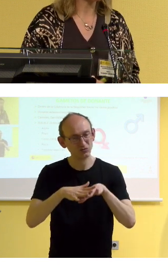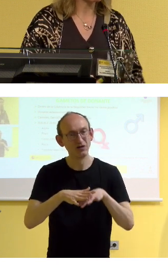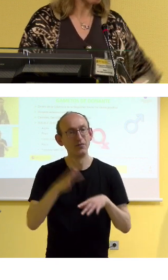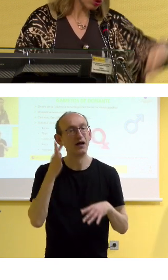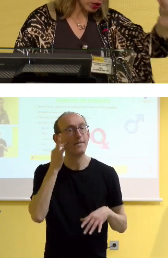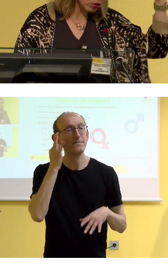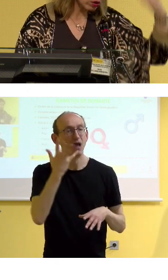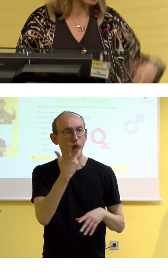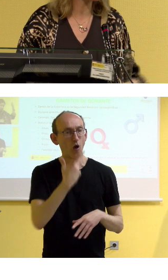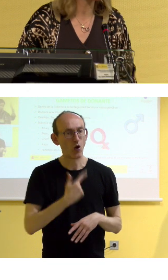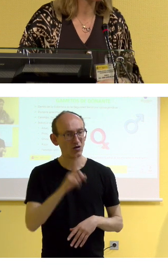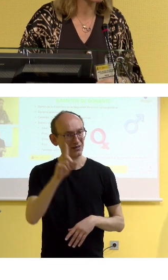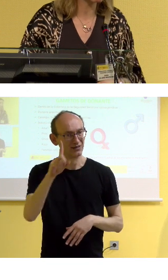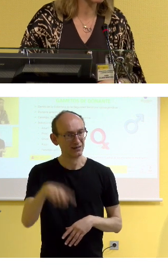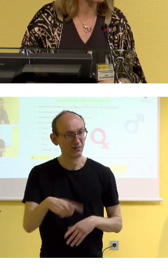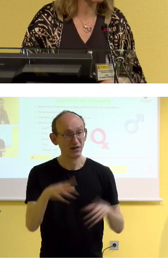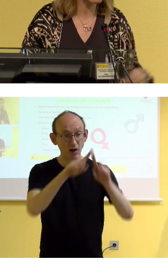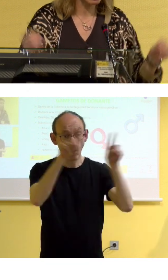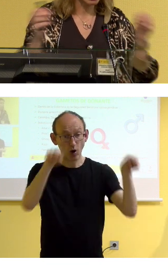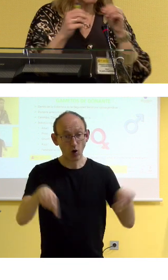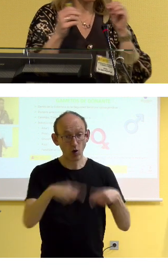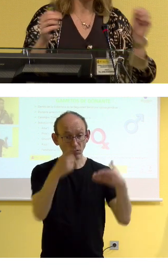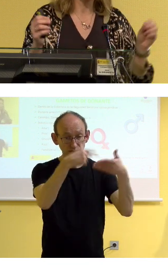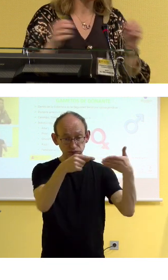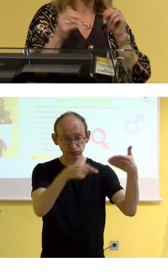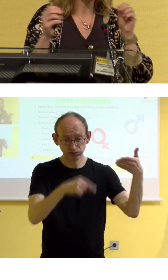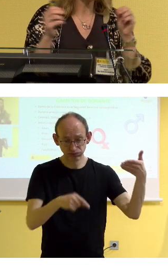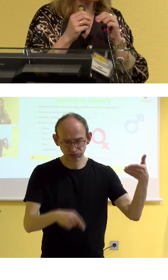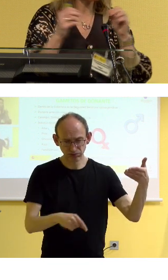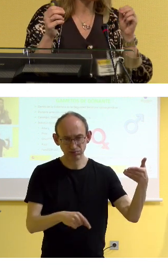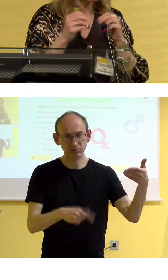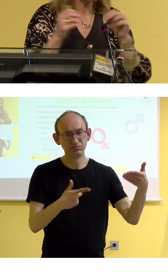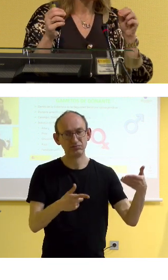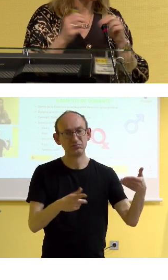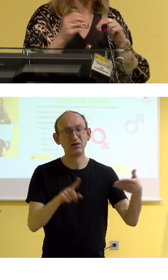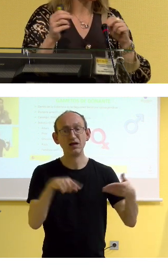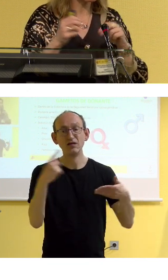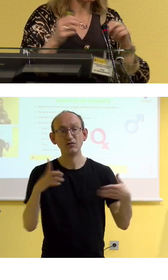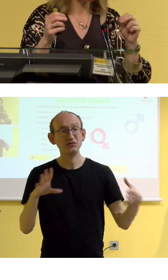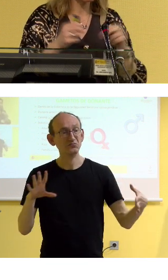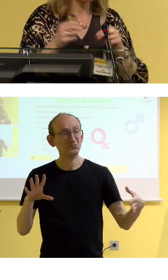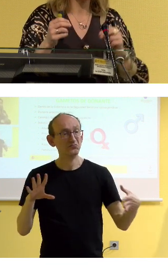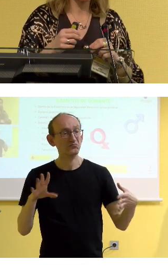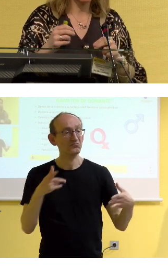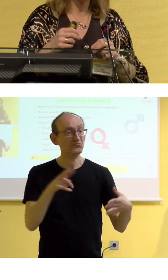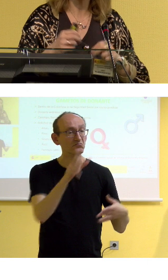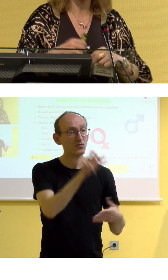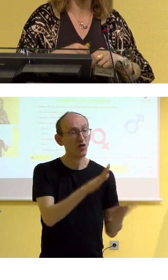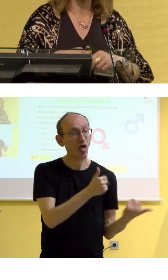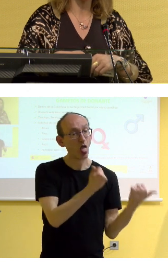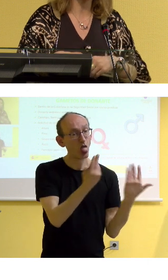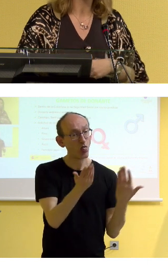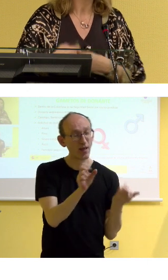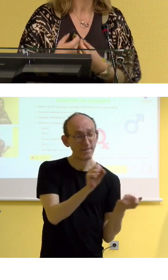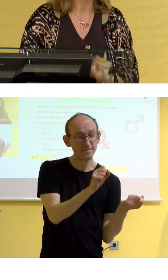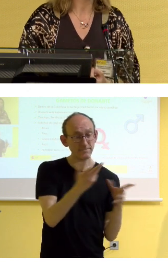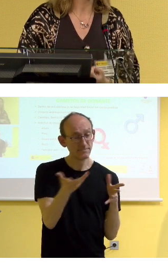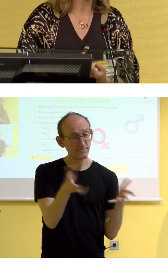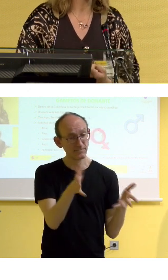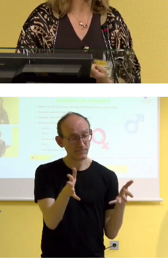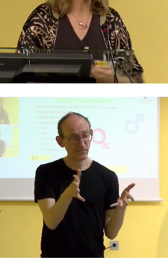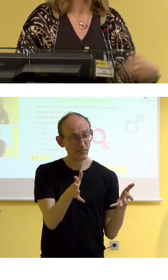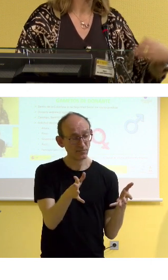de la piel. Todo eso tiene que ir en una hoja y entonces hacen lo que se llama un matching, que es intentando buscar un donante que se asemeje lo